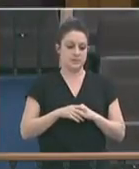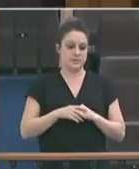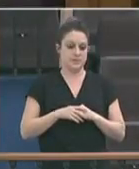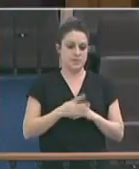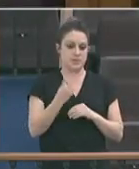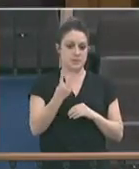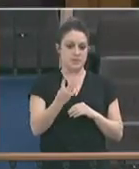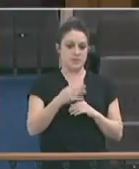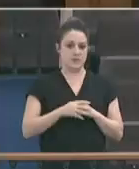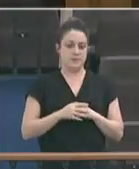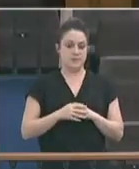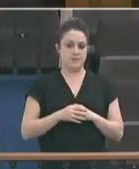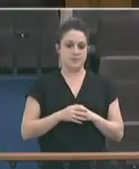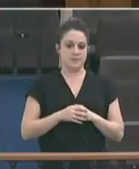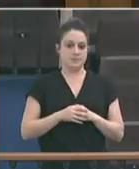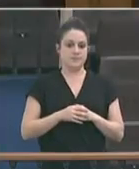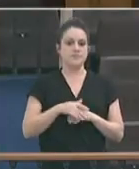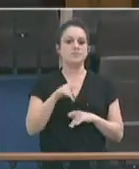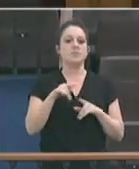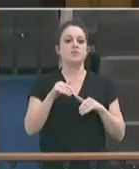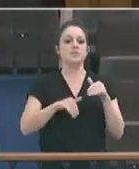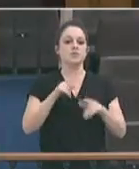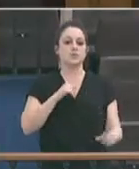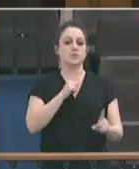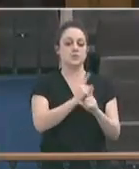4. ¿Votos en contra?